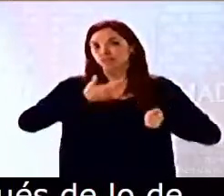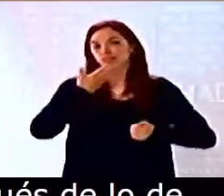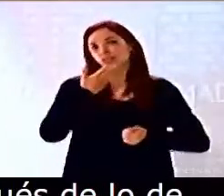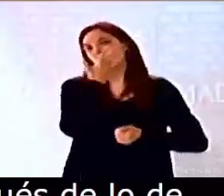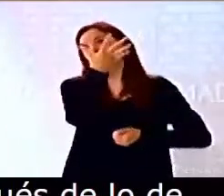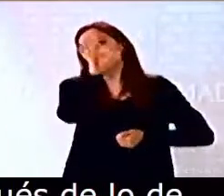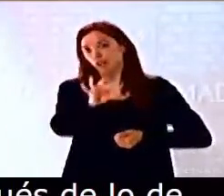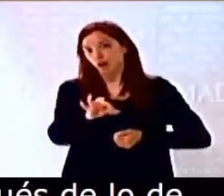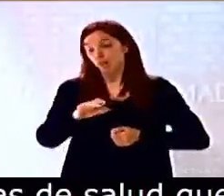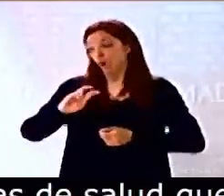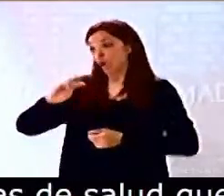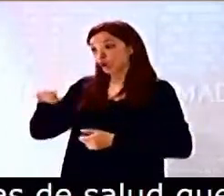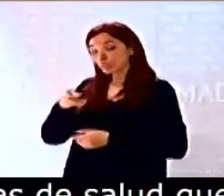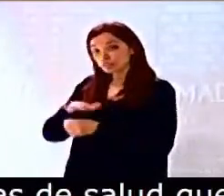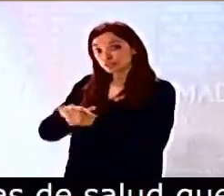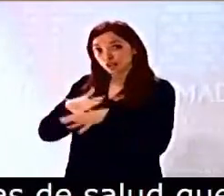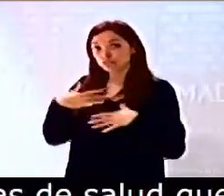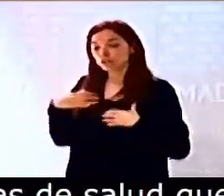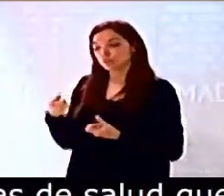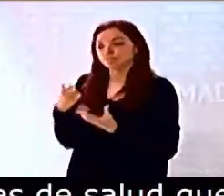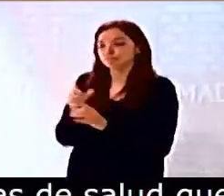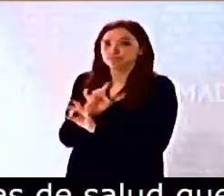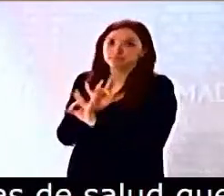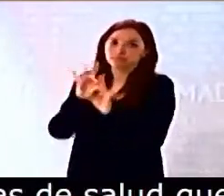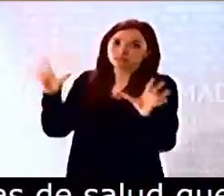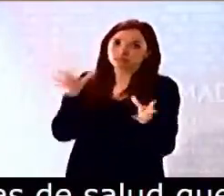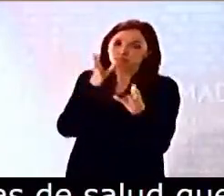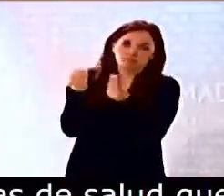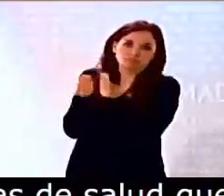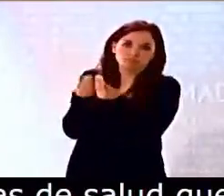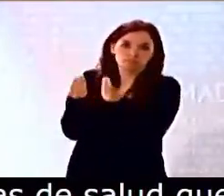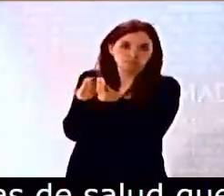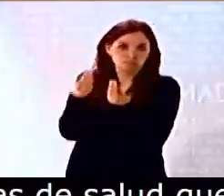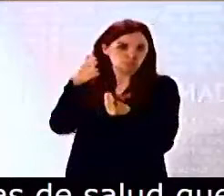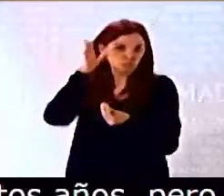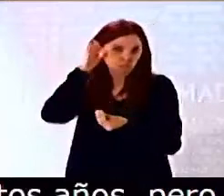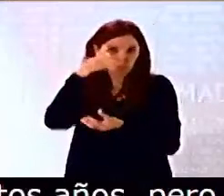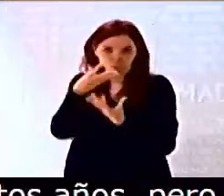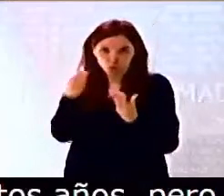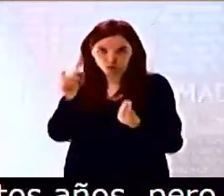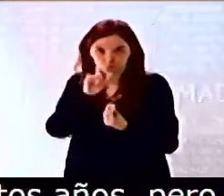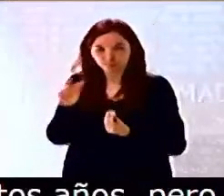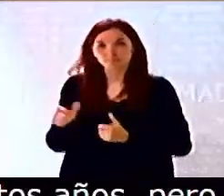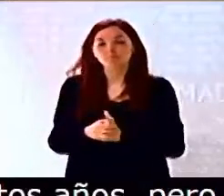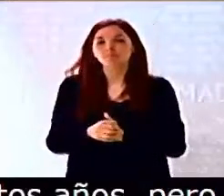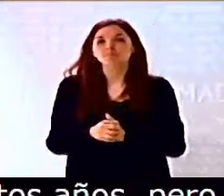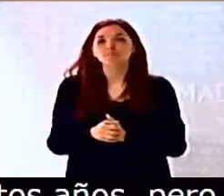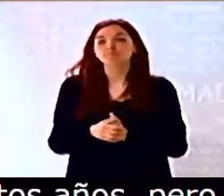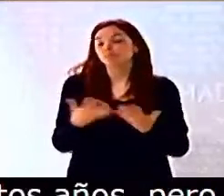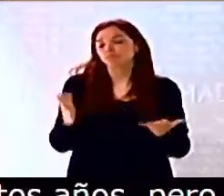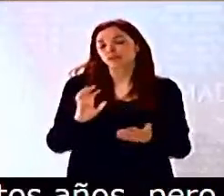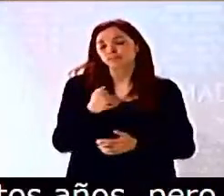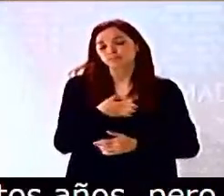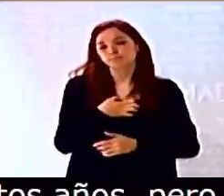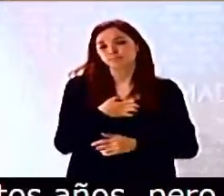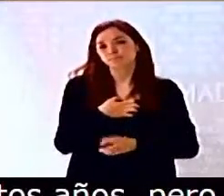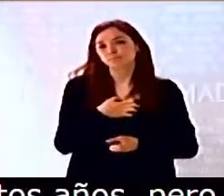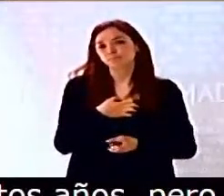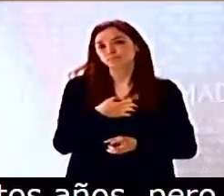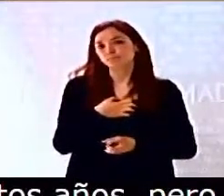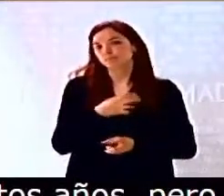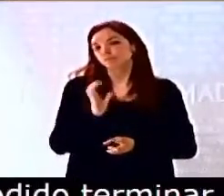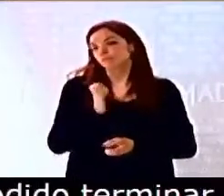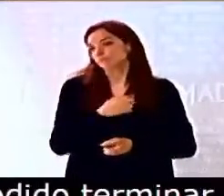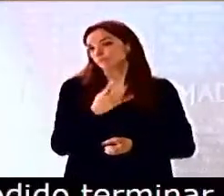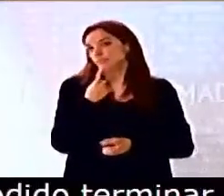de salud que evidentemente no han podido terminar por el volumen de población que tienen, ¿no? Con lo cual no me atrevo a darle